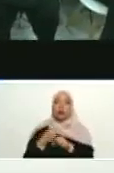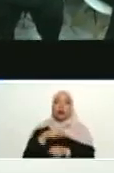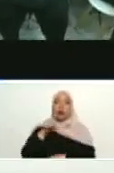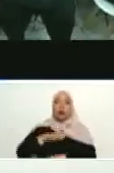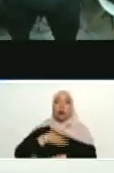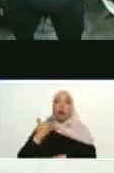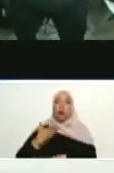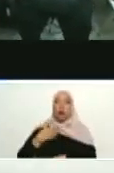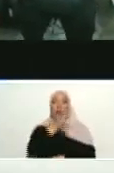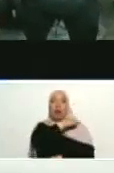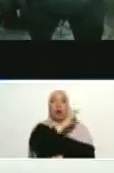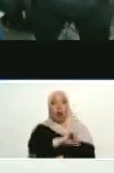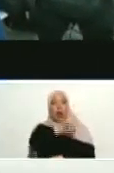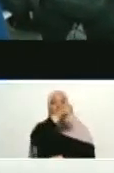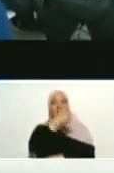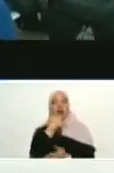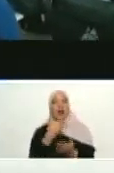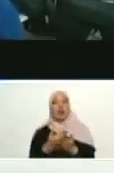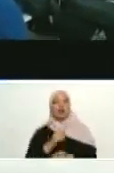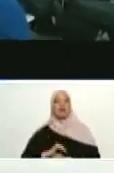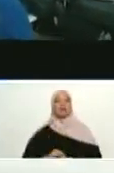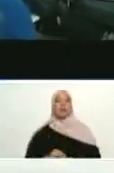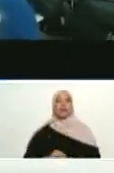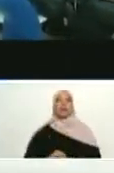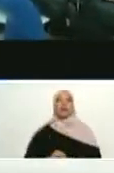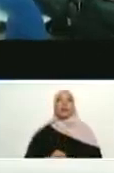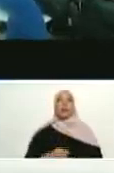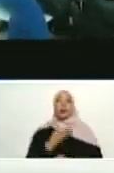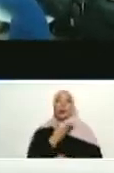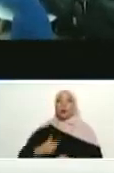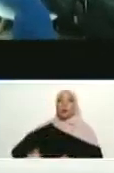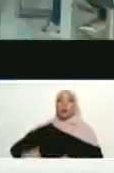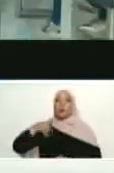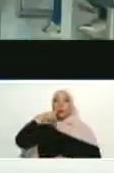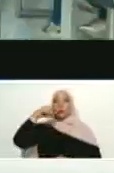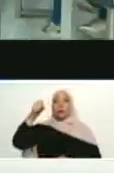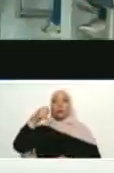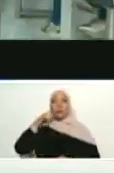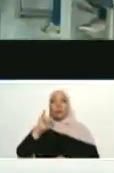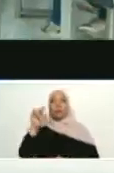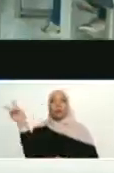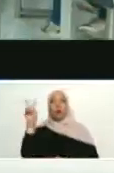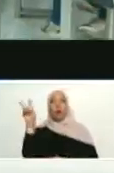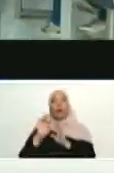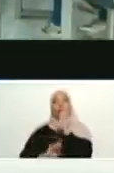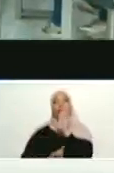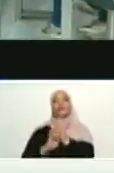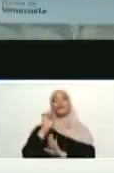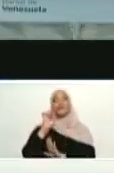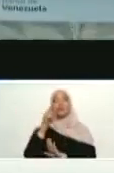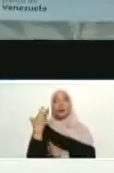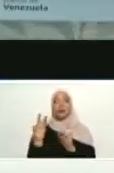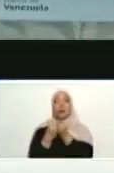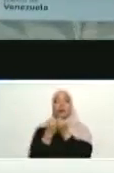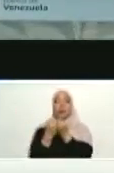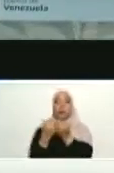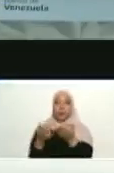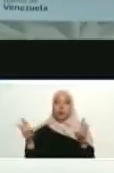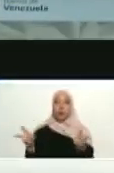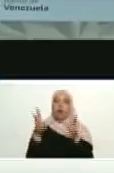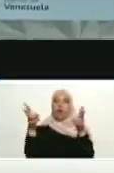ser empresarias. Gracias. Bueno, presidente, muchas gracias. Aquí tenemos un país avanzando y en victoria.